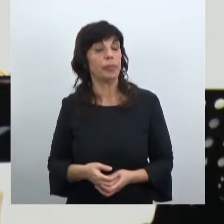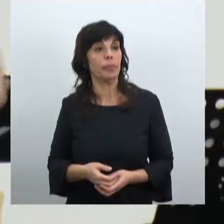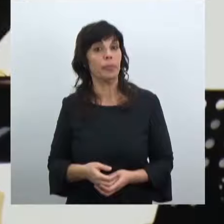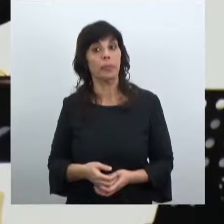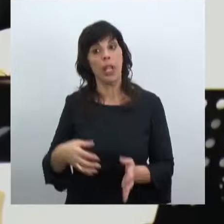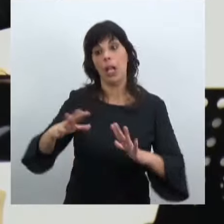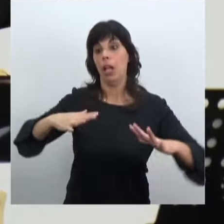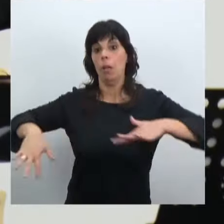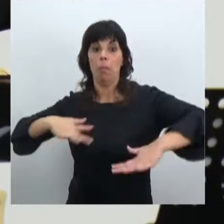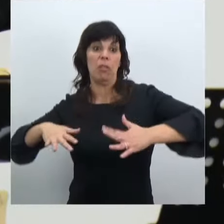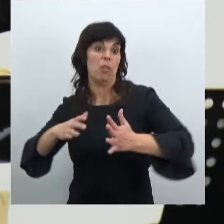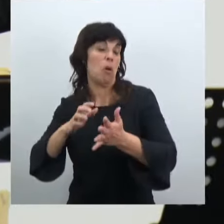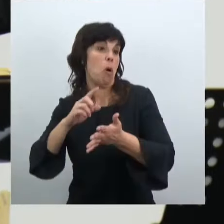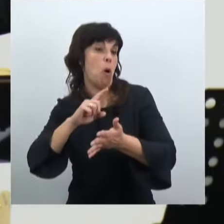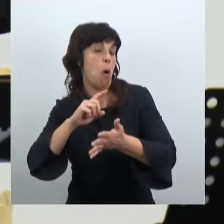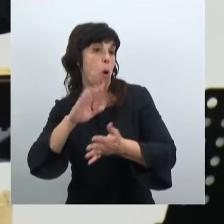Y del Valencia.